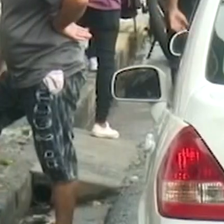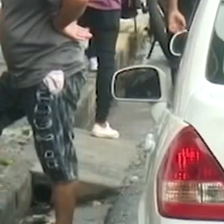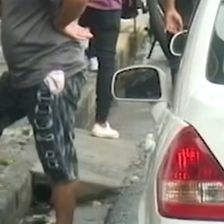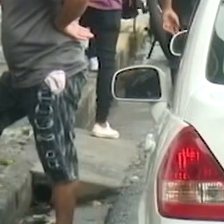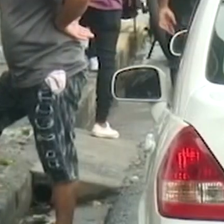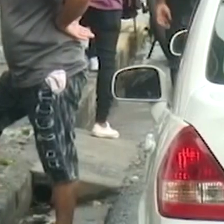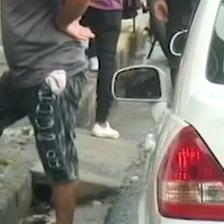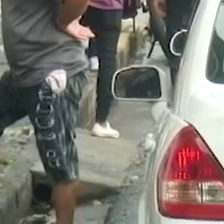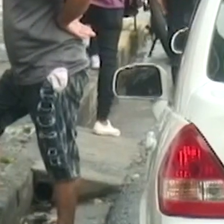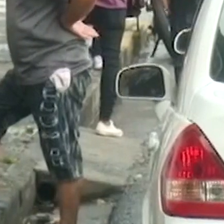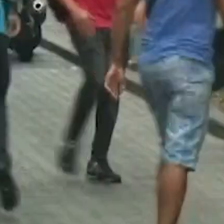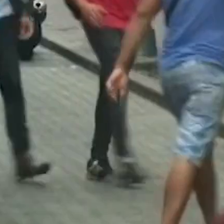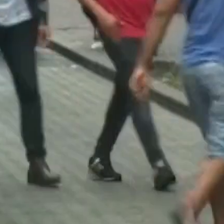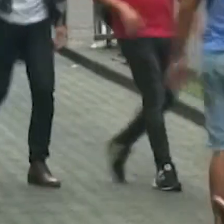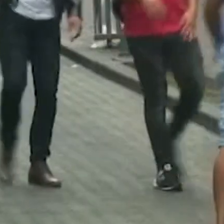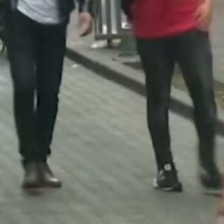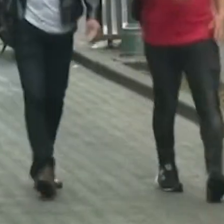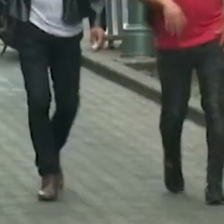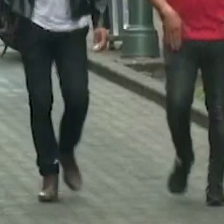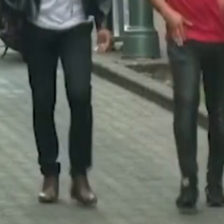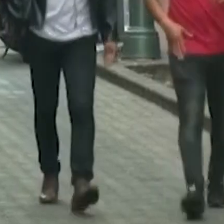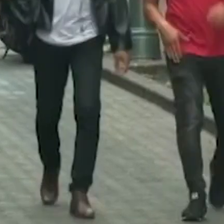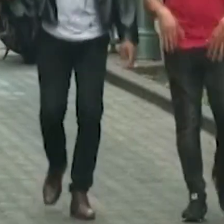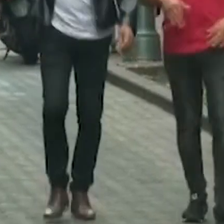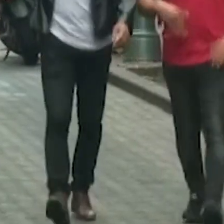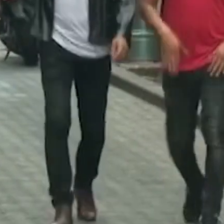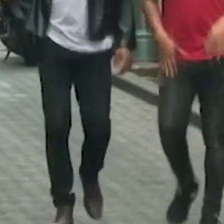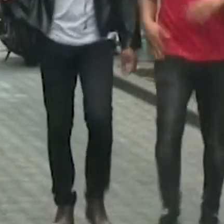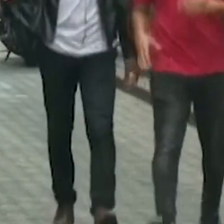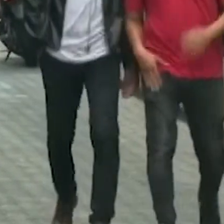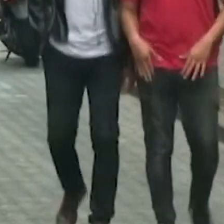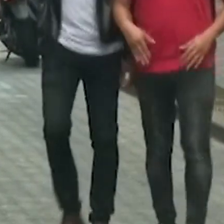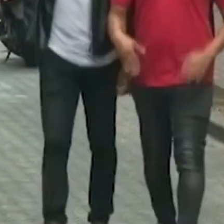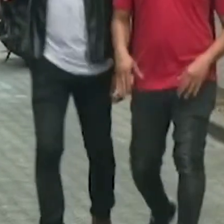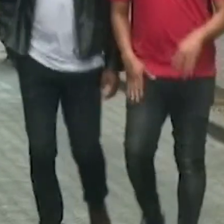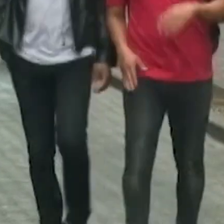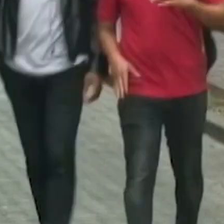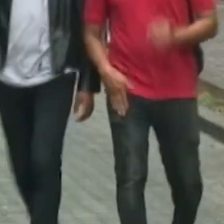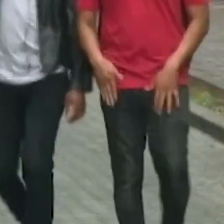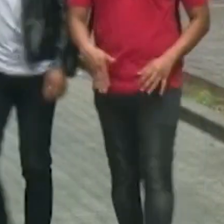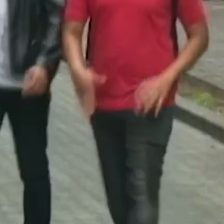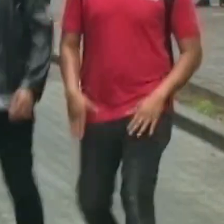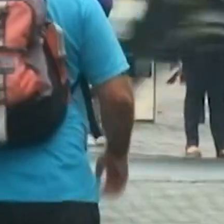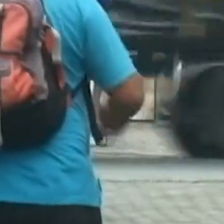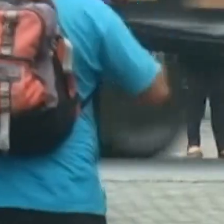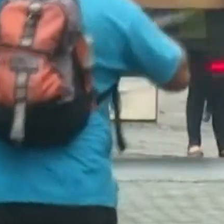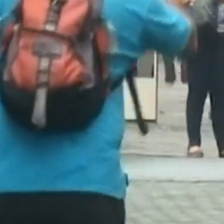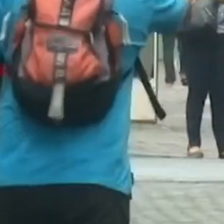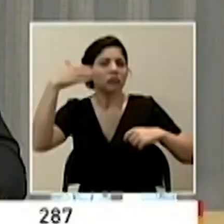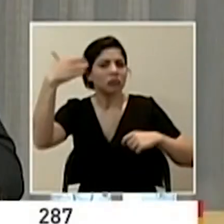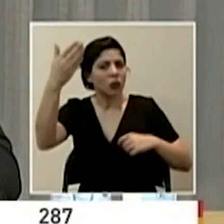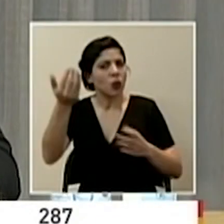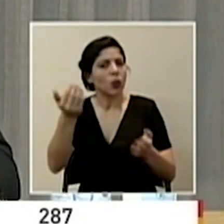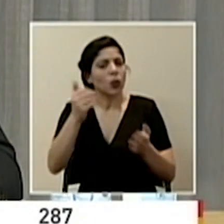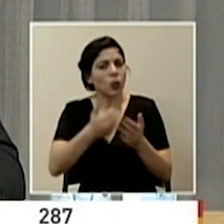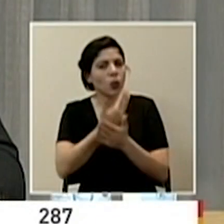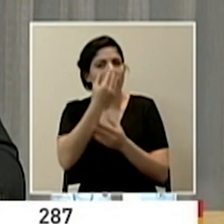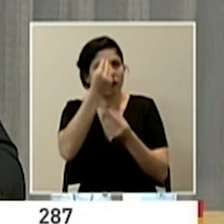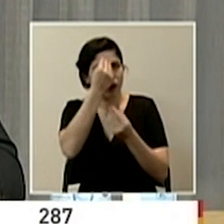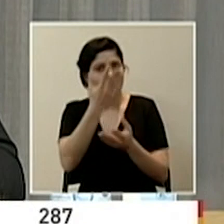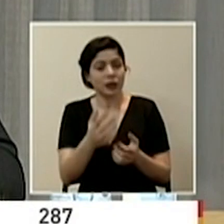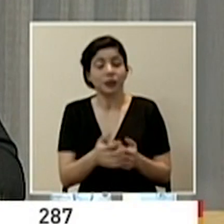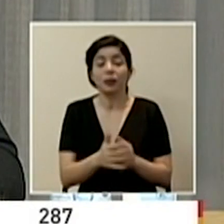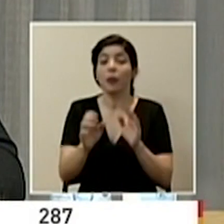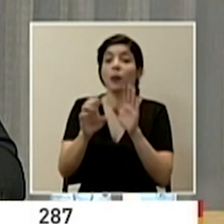Otros locales comerciales se mantienen tal y como se anunció tras pasar Semana Santa. Ejemplo, los bares y las discotecas cerrados. Por